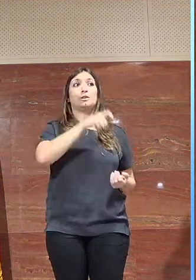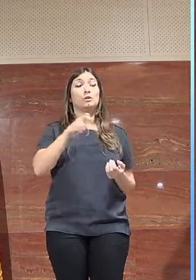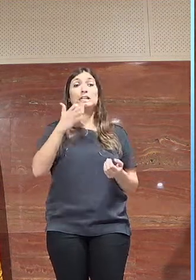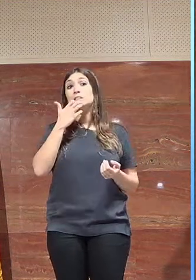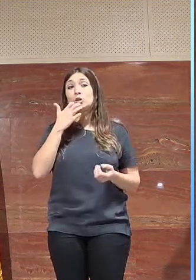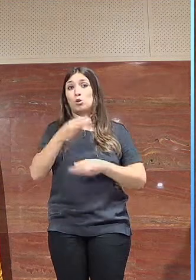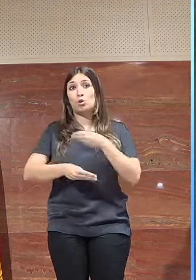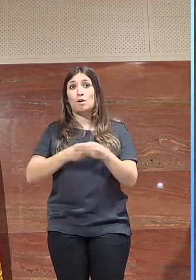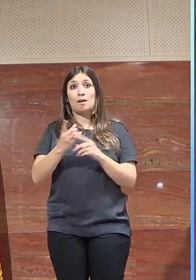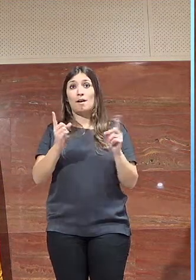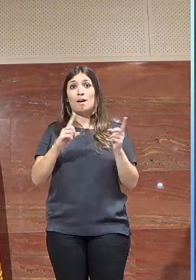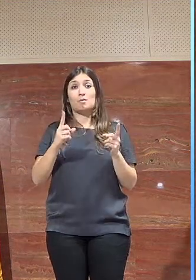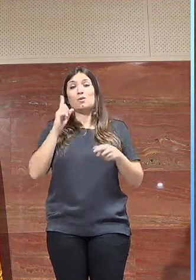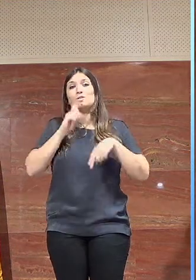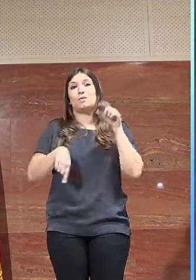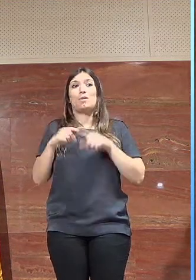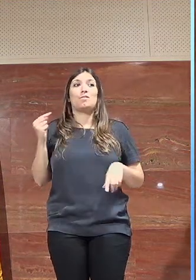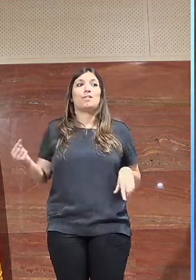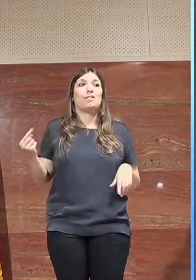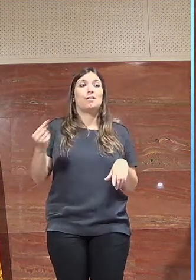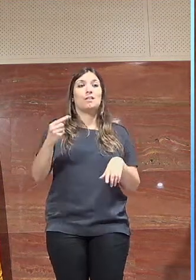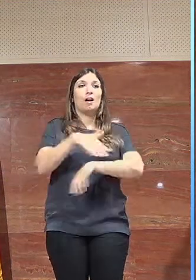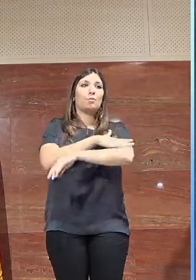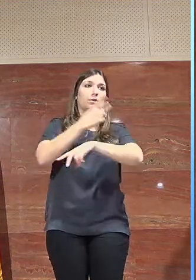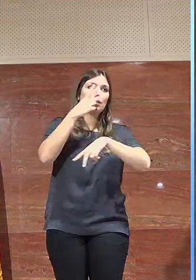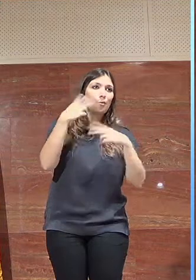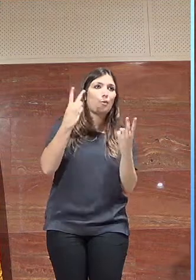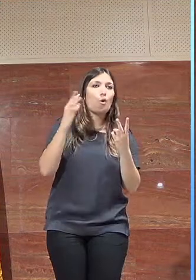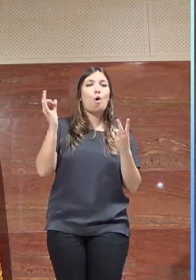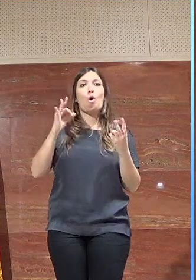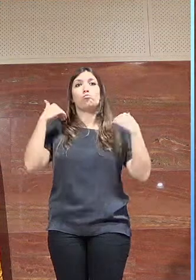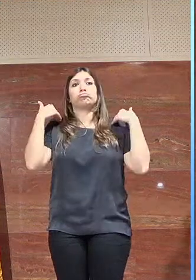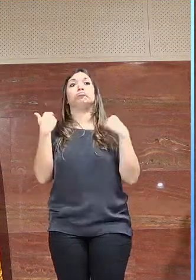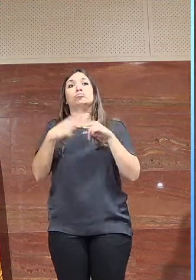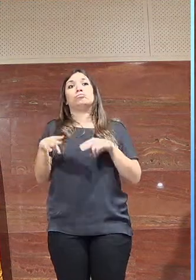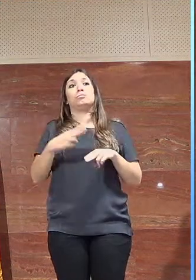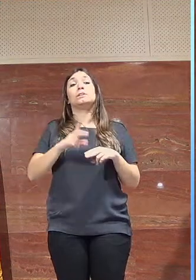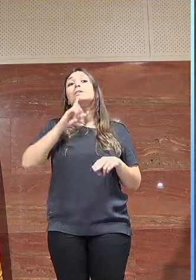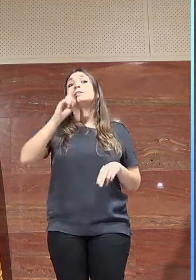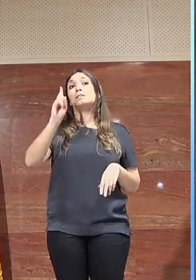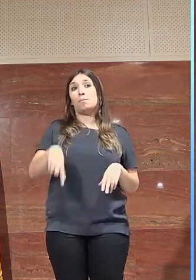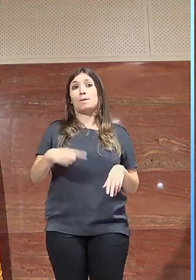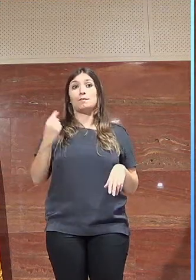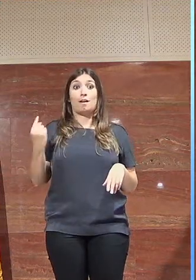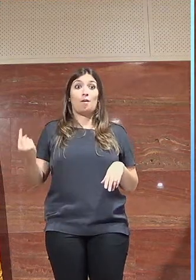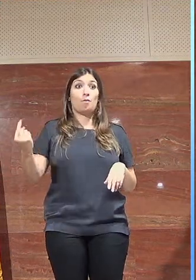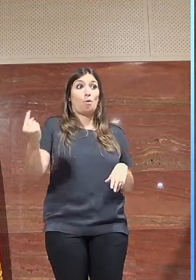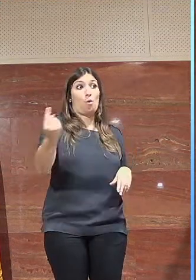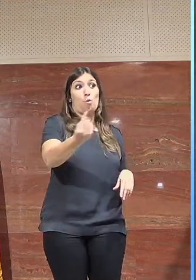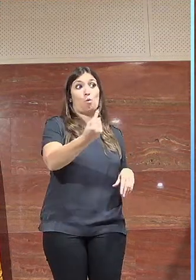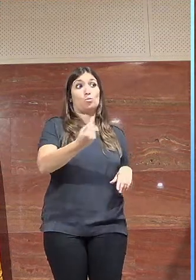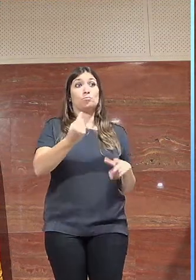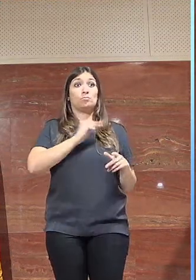hace, ¿no? Entonces aquí ya llueve para todos, para administraciones, para responsables políticos y también para cada uno de nosotros, que yo creo que